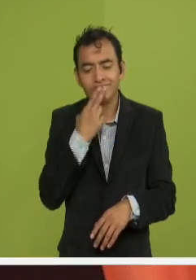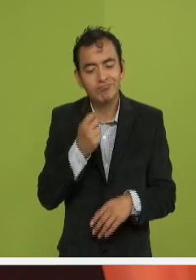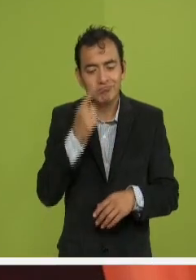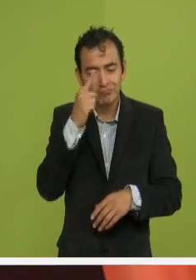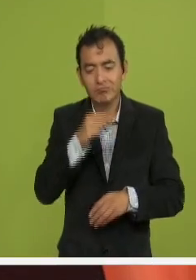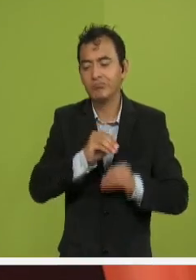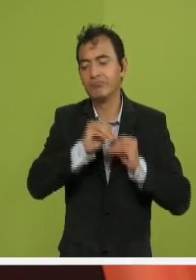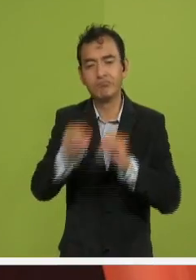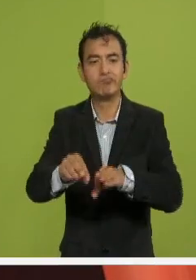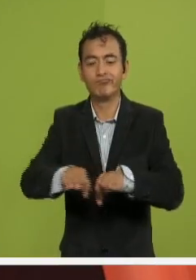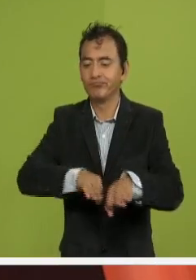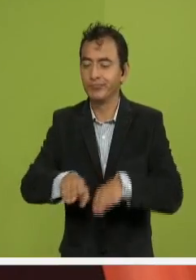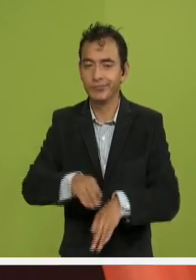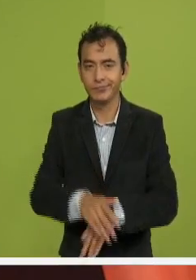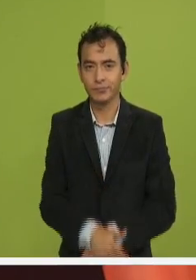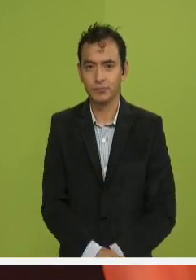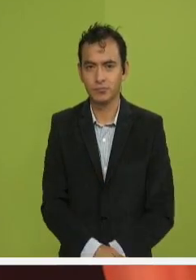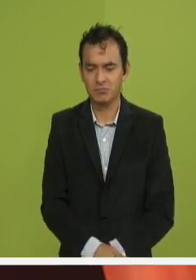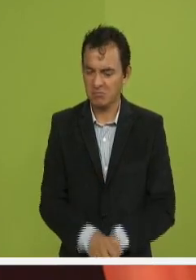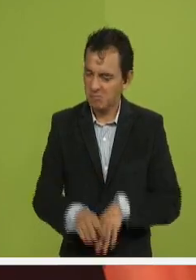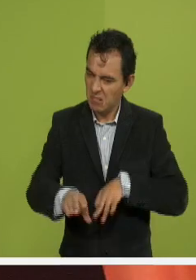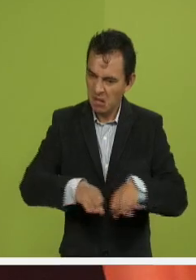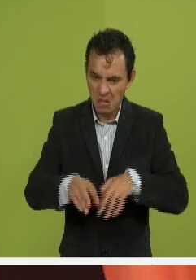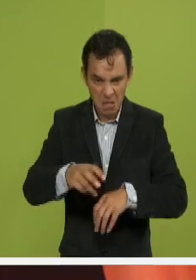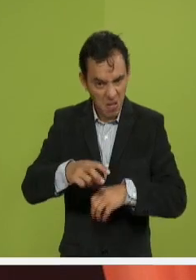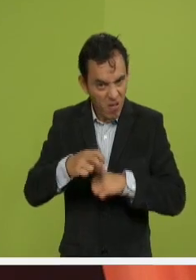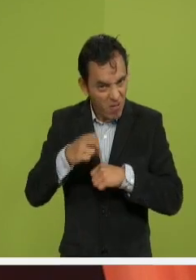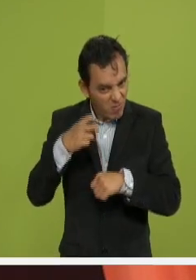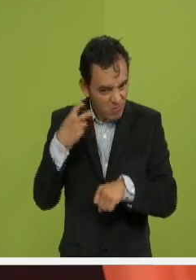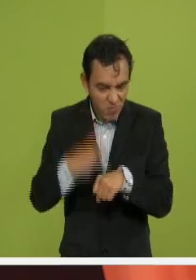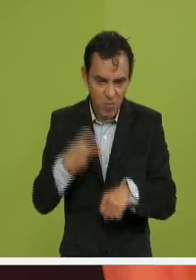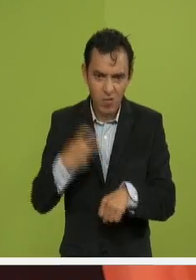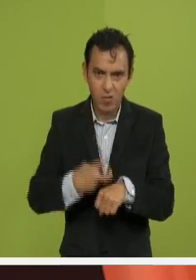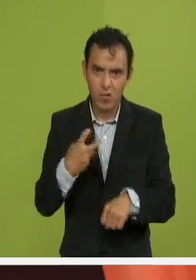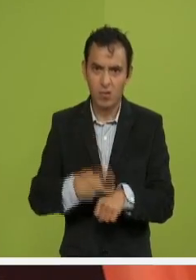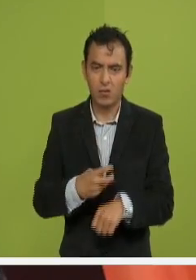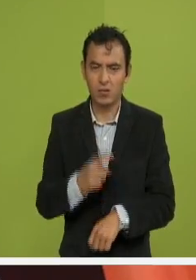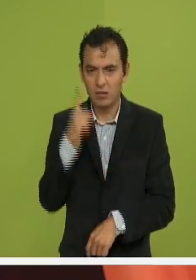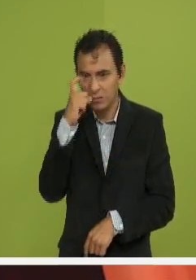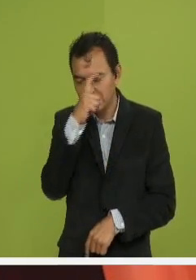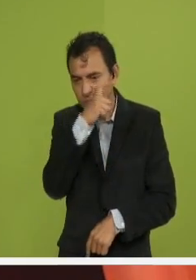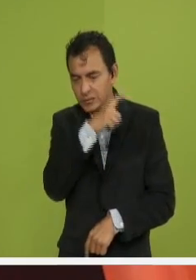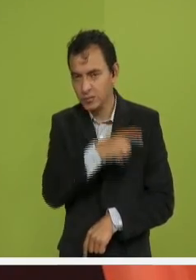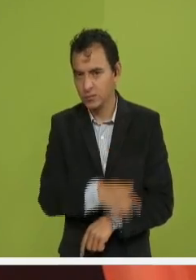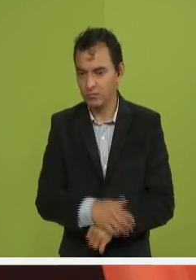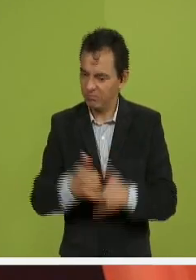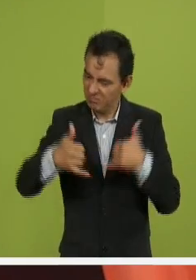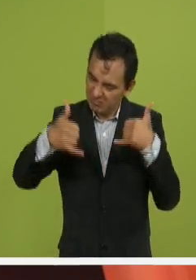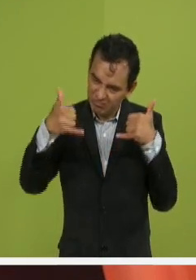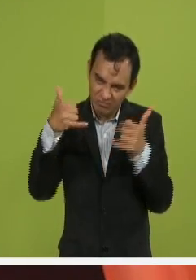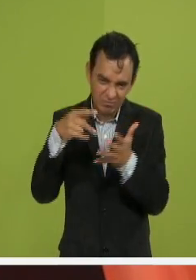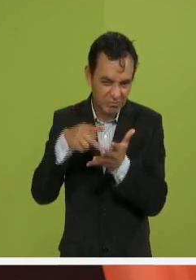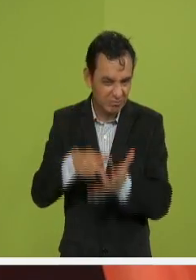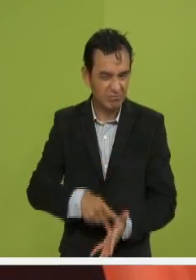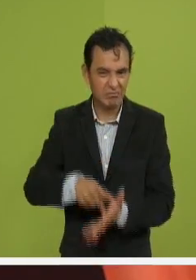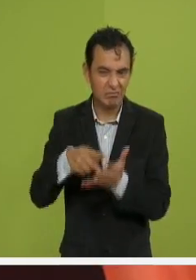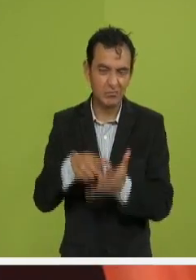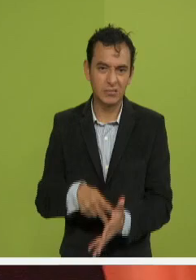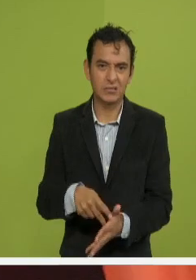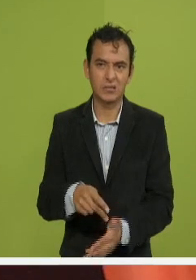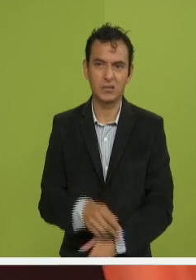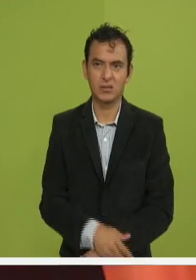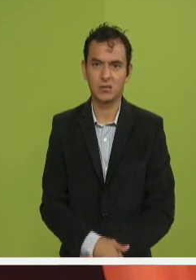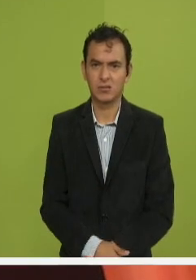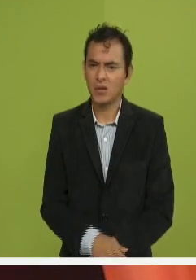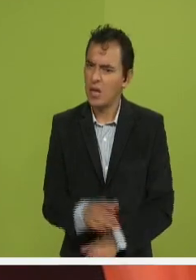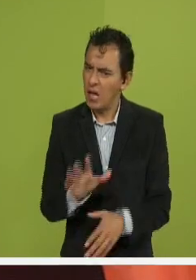parte del trabajo rústico y rudo de la casa. De no la vamos carga, lejos. ¿No? Uh-huh. Ha habido una película que se convirtió en muy,